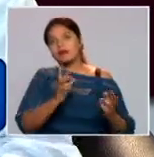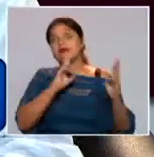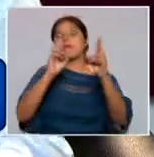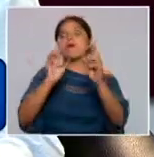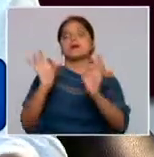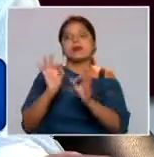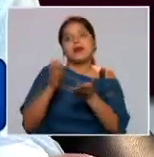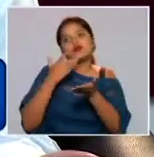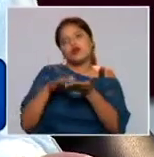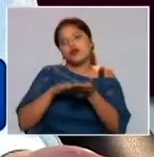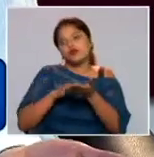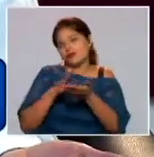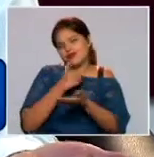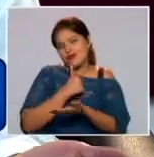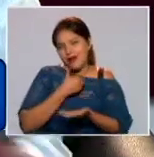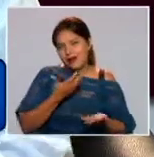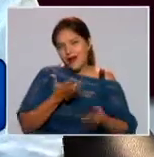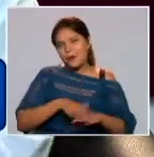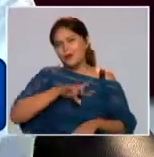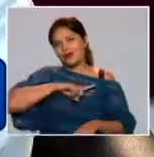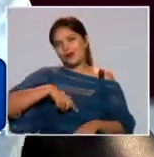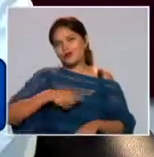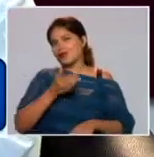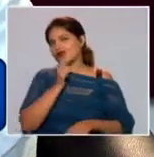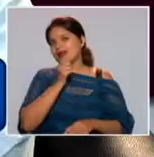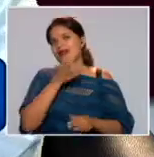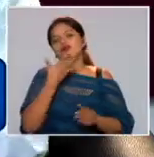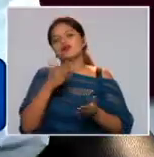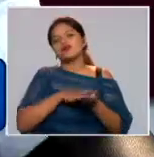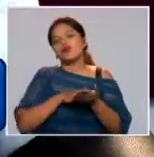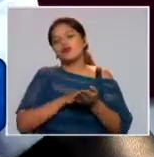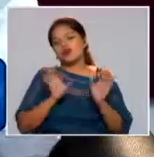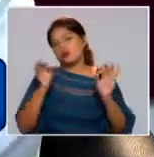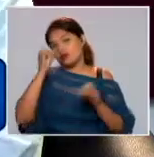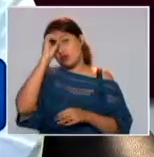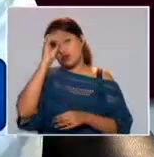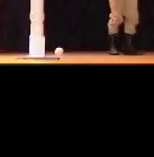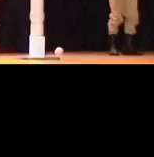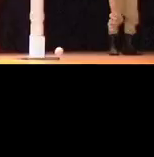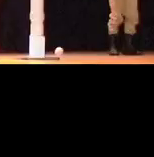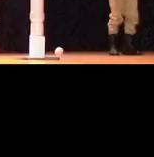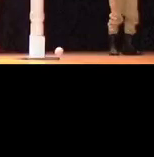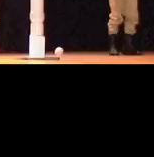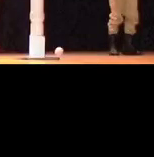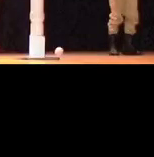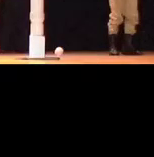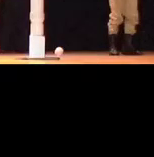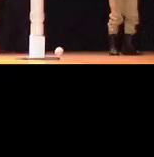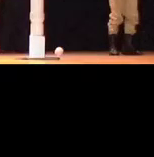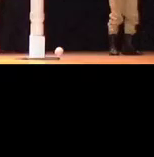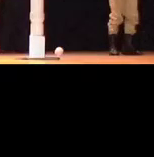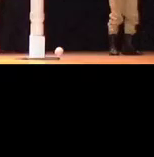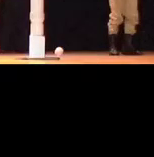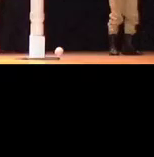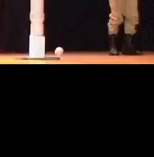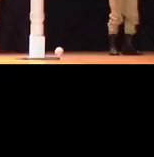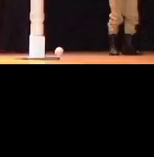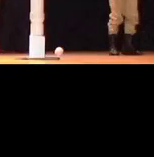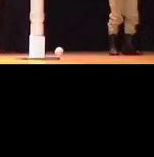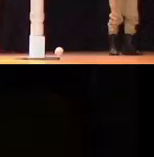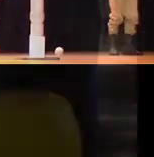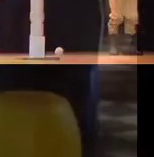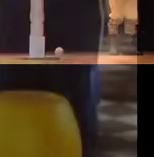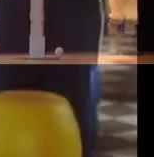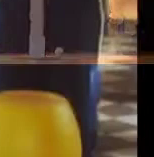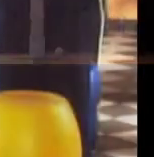ninguna solución porque nosotros no somos los que deberíamos hacerlo Ni sabemos cómo pero sí estar mostrando la